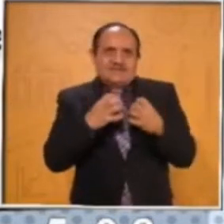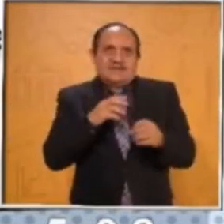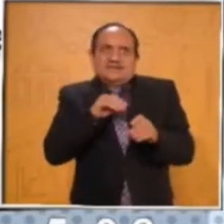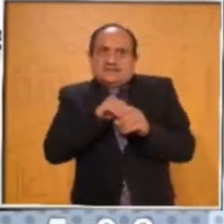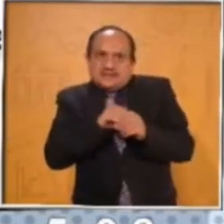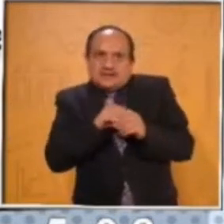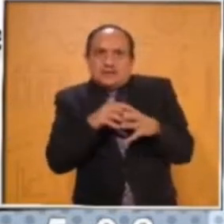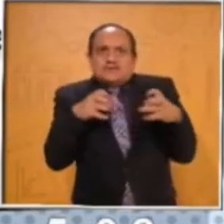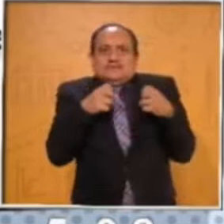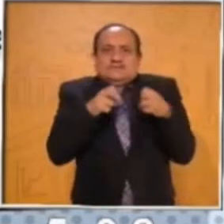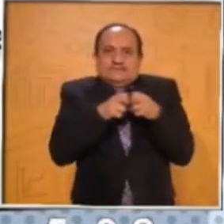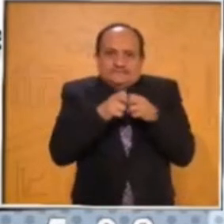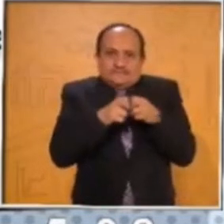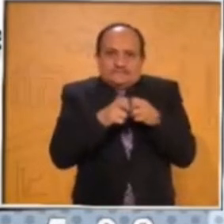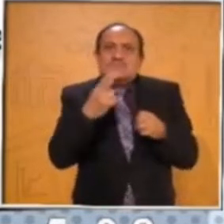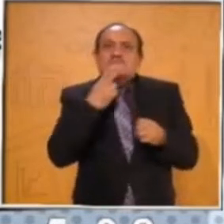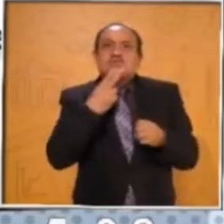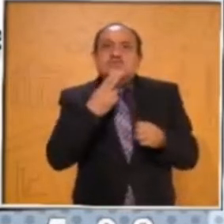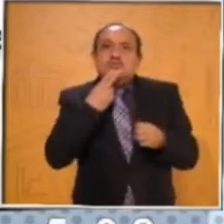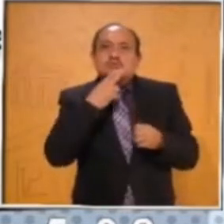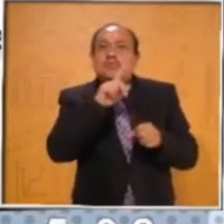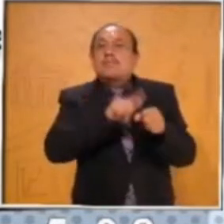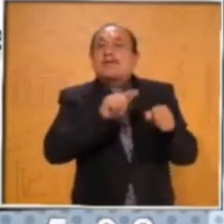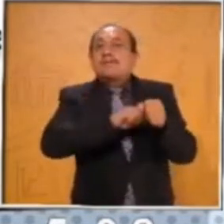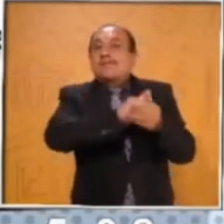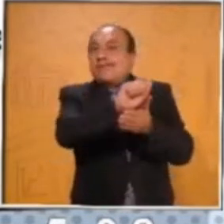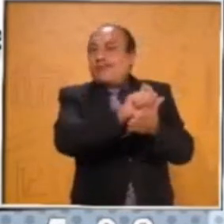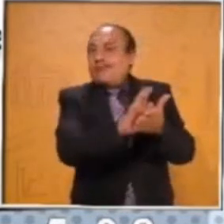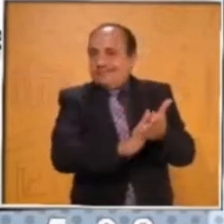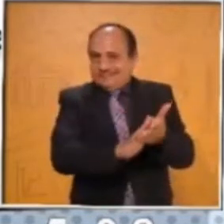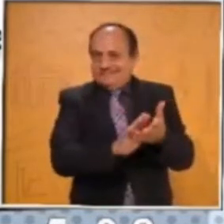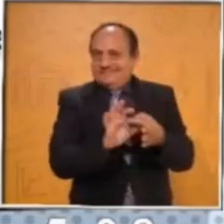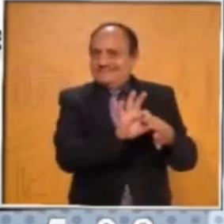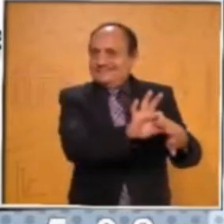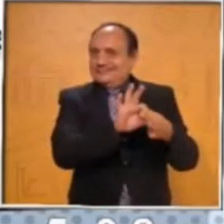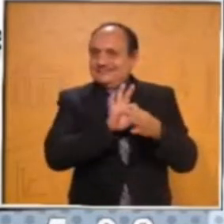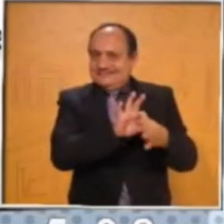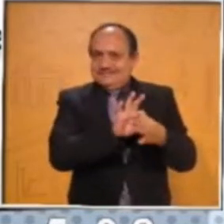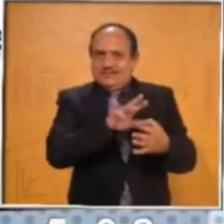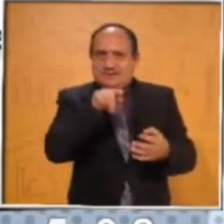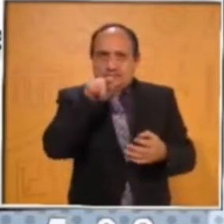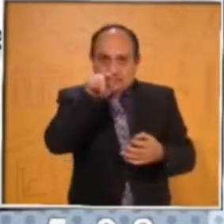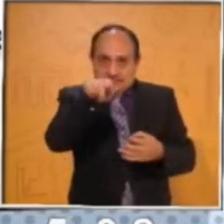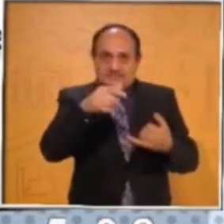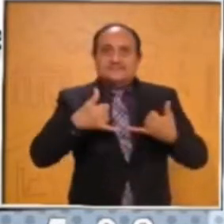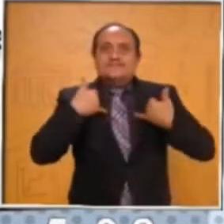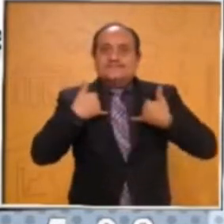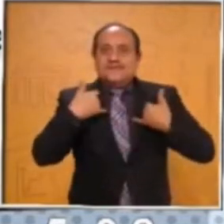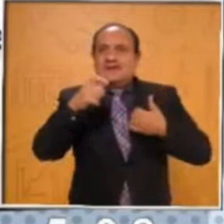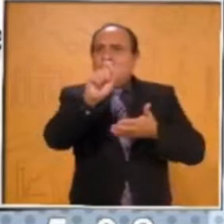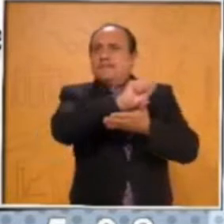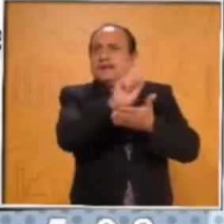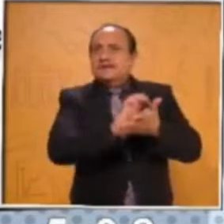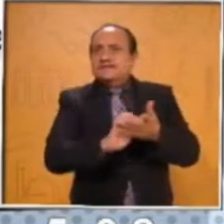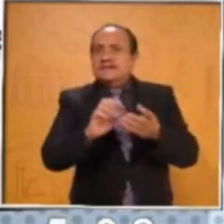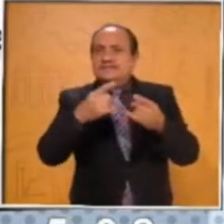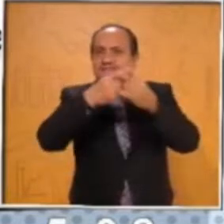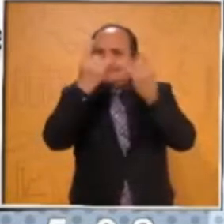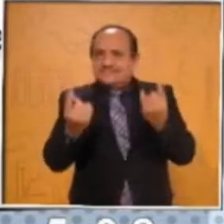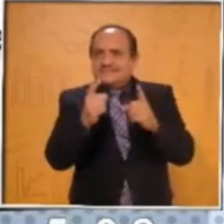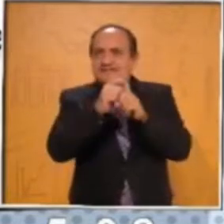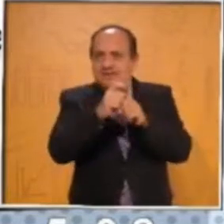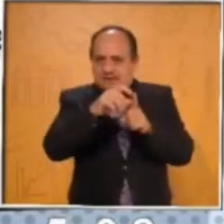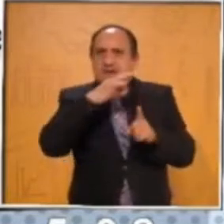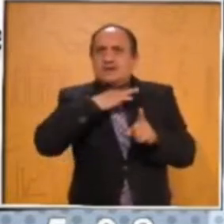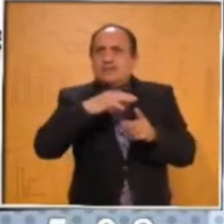terror mediante el uso de colores. En el caso de ustedes, jóvenes, como ustedes van a hacer un cómic, ustedes van a